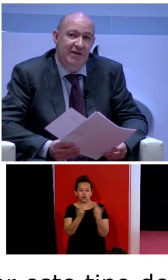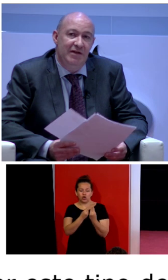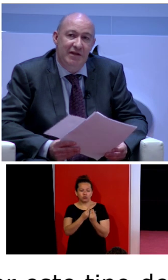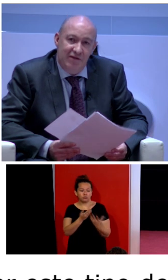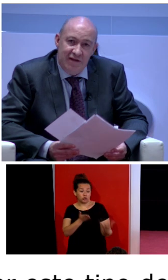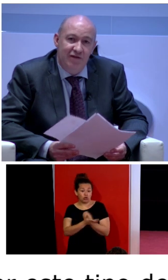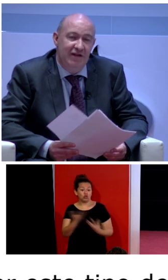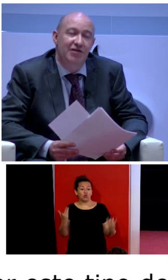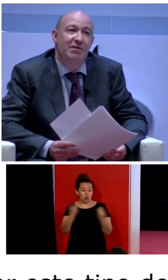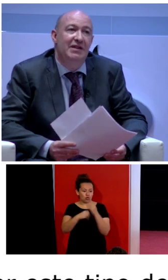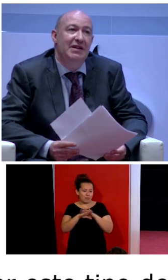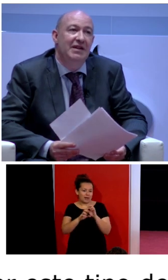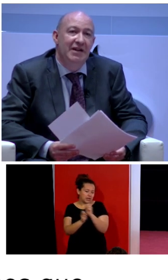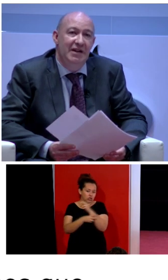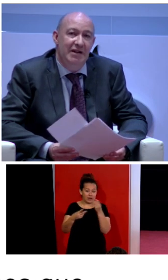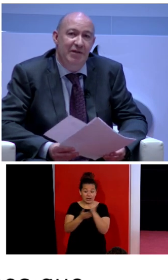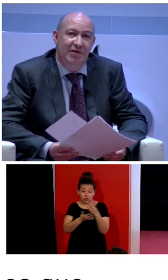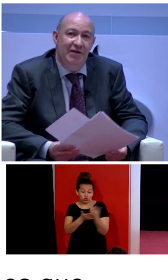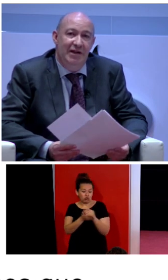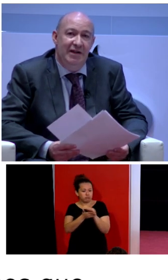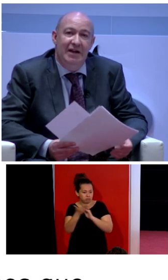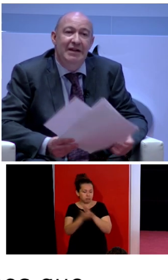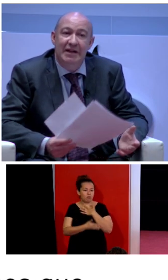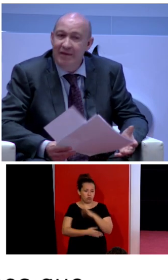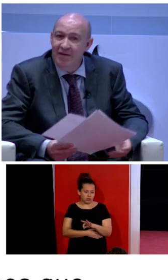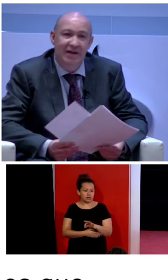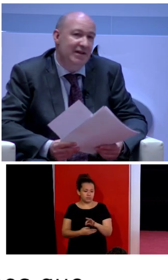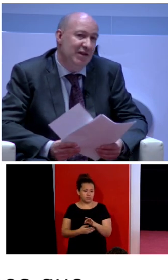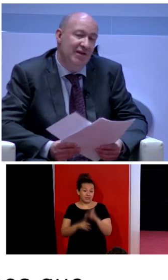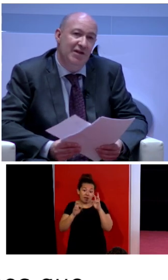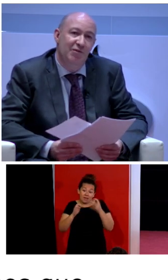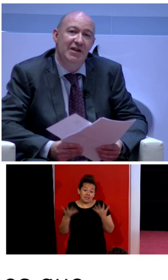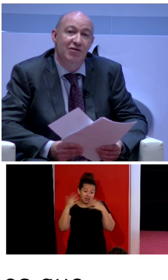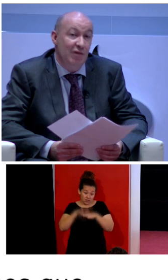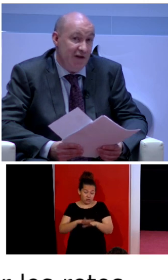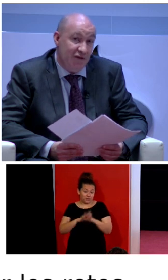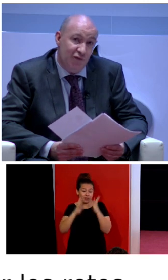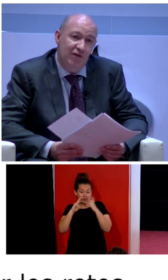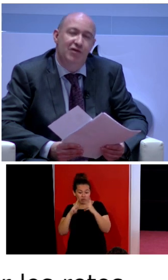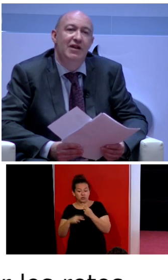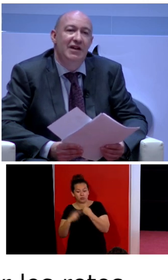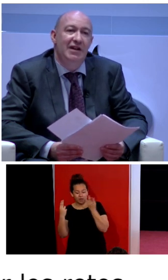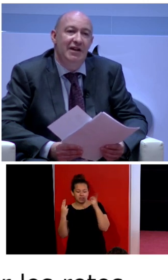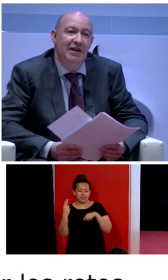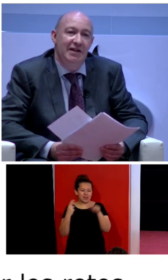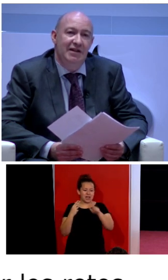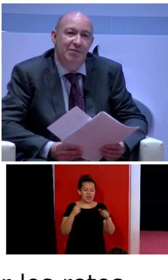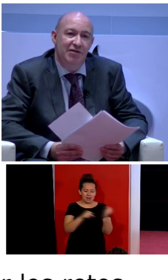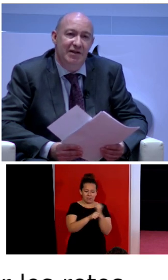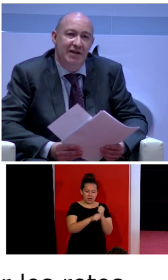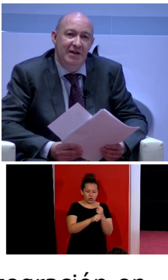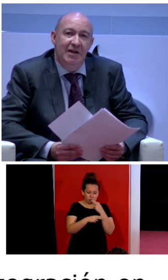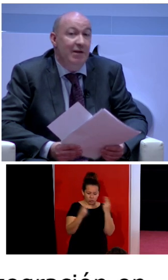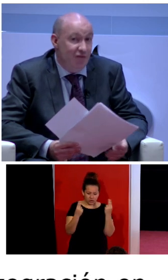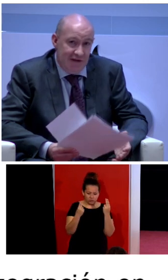resolver los retos que se nos plantean respecto a la integración en las administraciones públicas como empleados públicos de estas